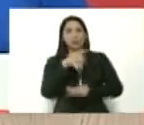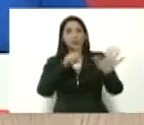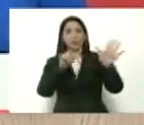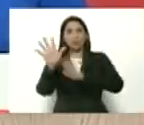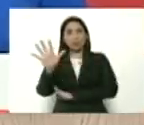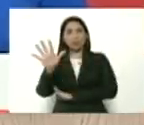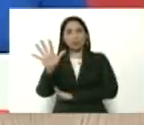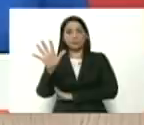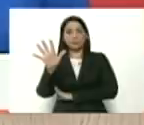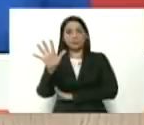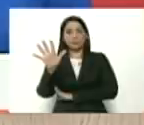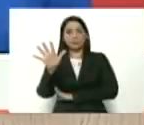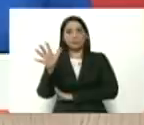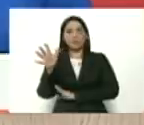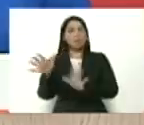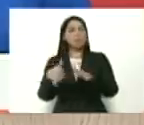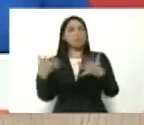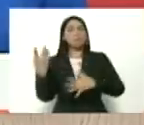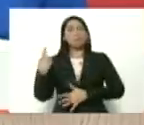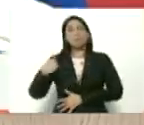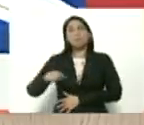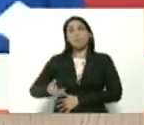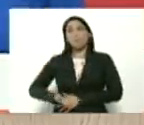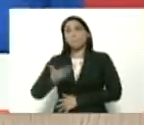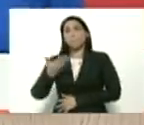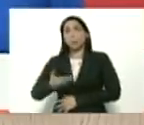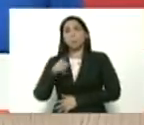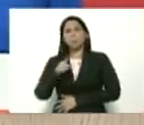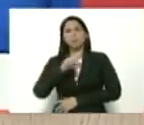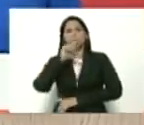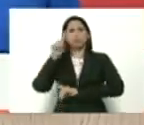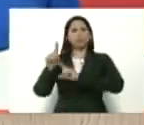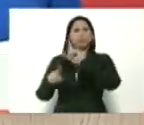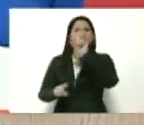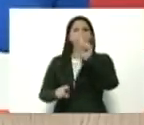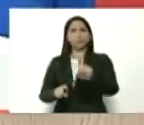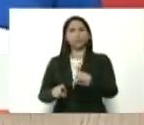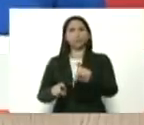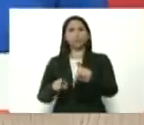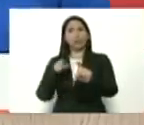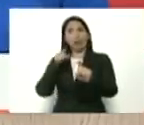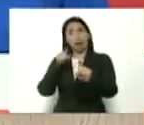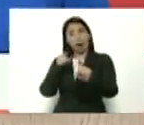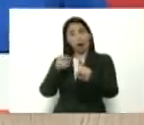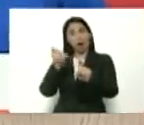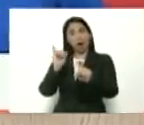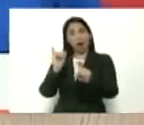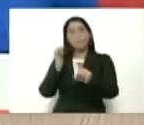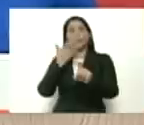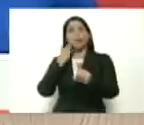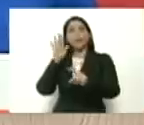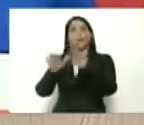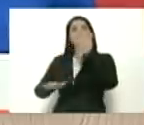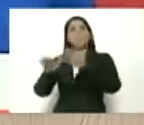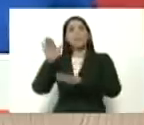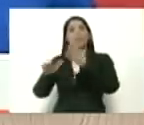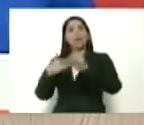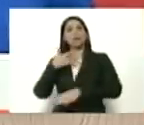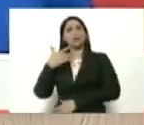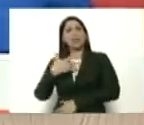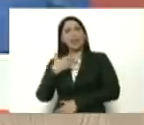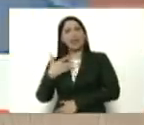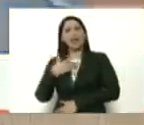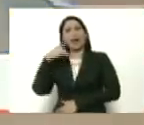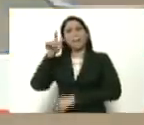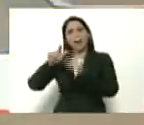169.365. ¿Qué tiene de importancia esta encuesta y que de allí se derive, dependiendo de los síntomas que